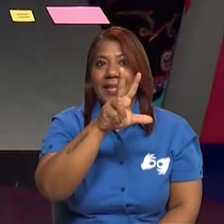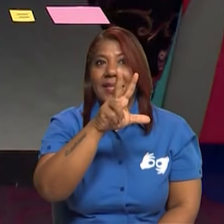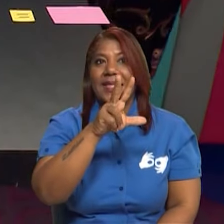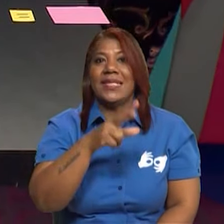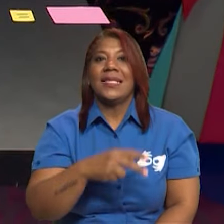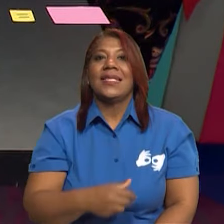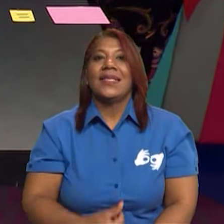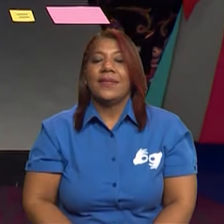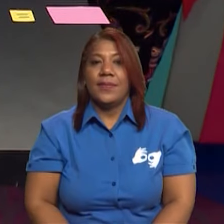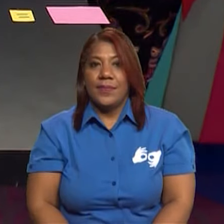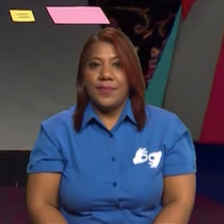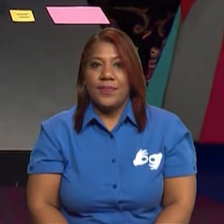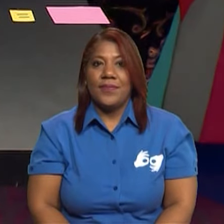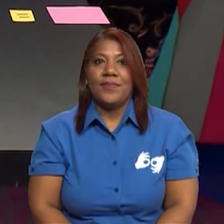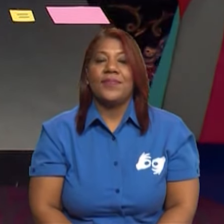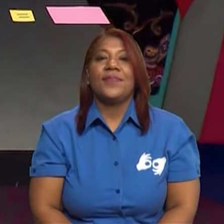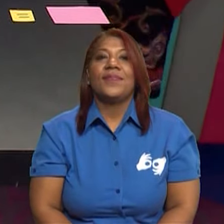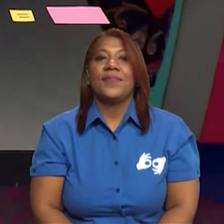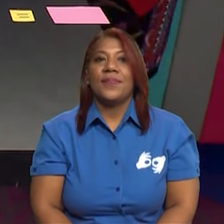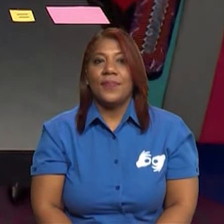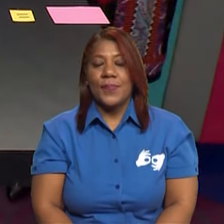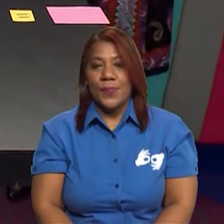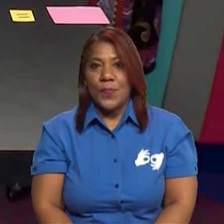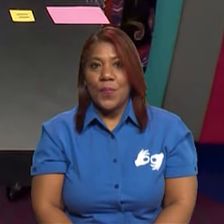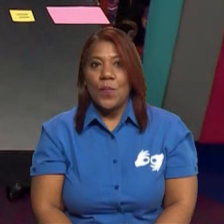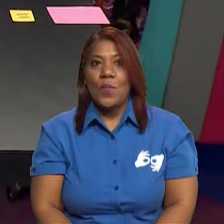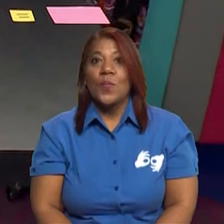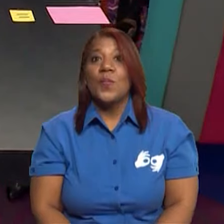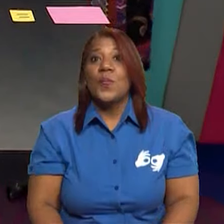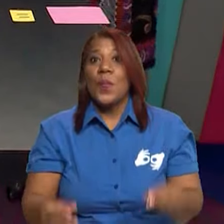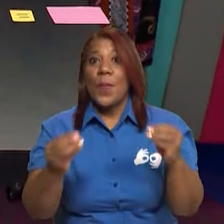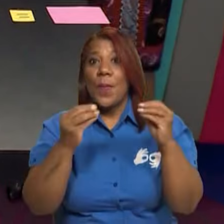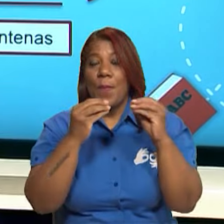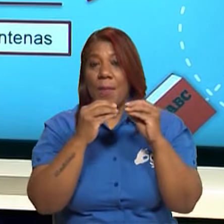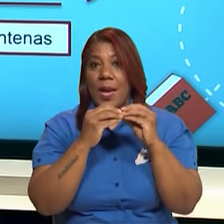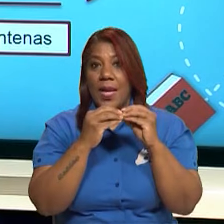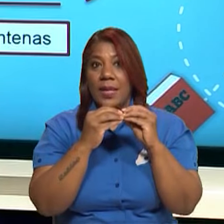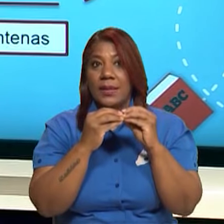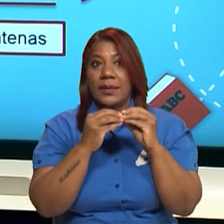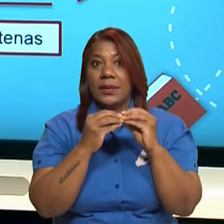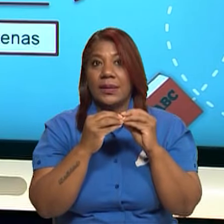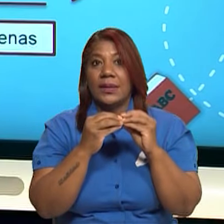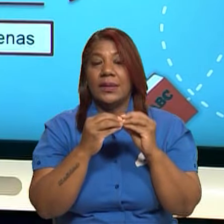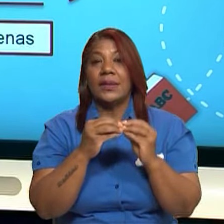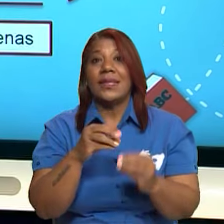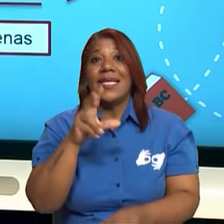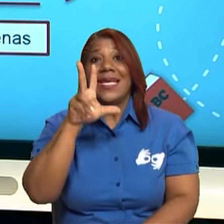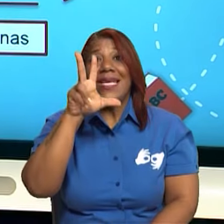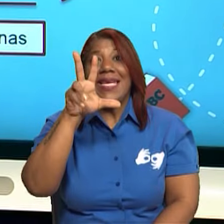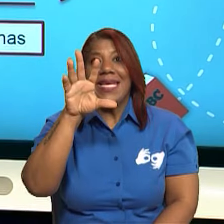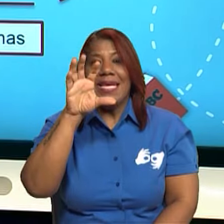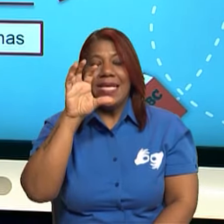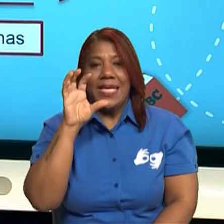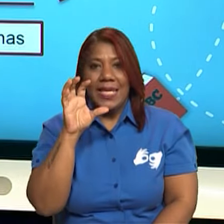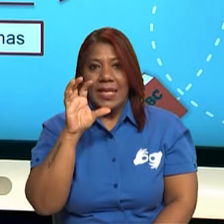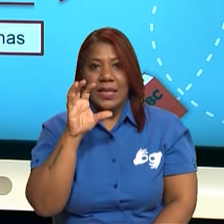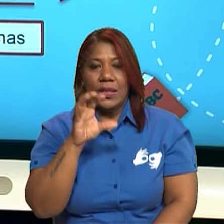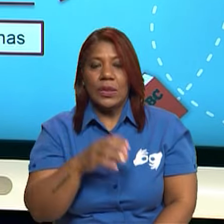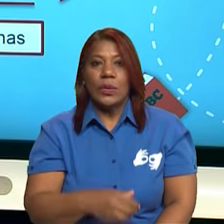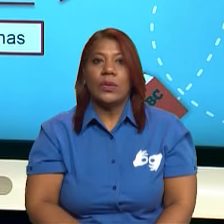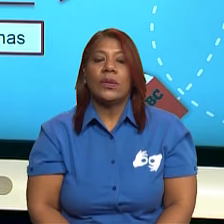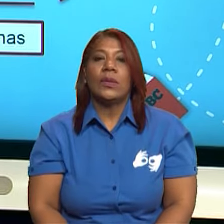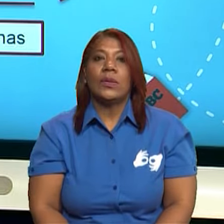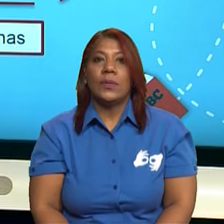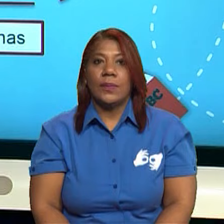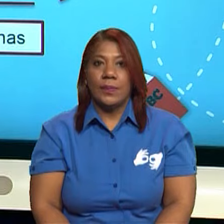maestra Carmen? 3. 3. Muy bien. Más el número que está en la centena de 500. Sería